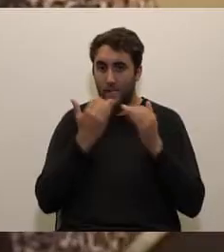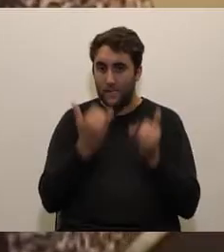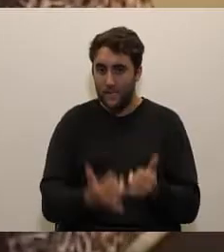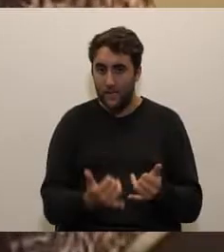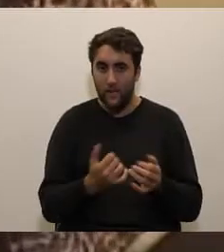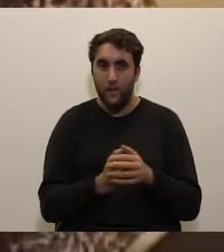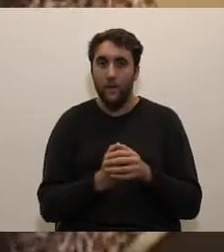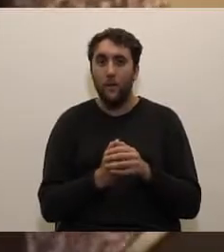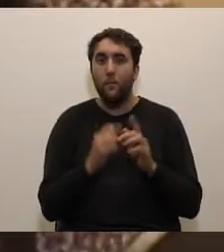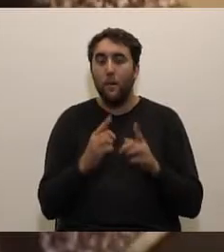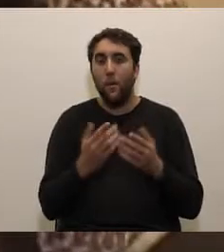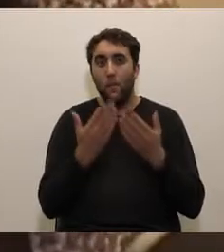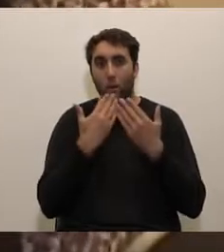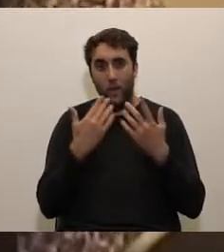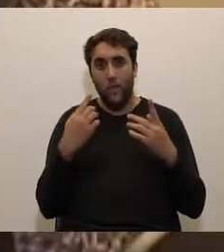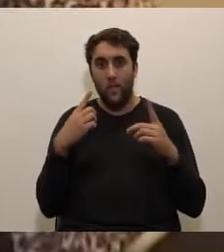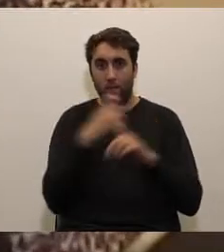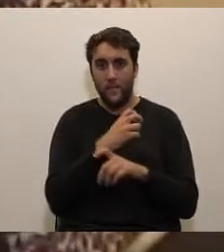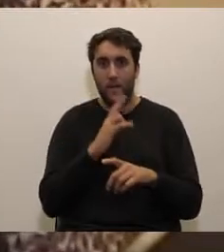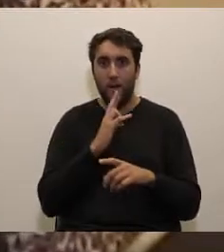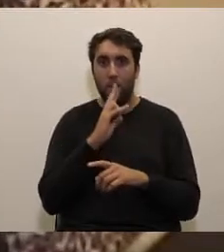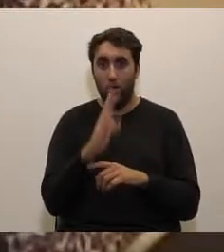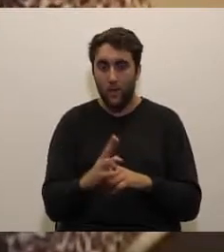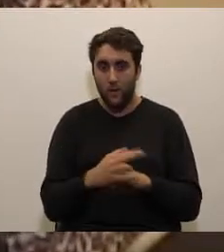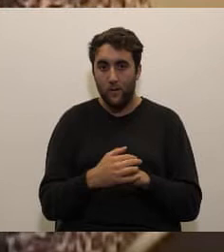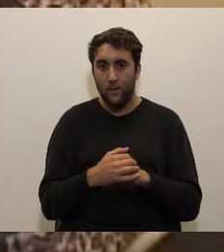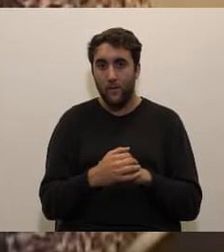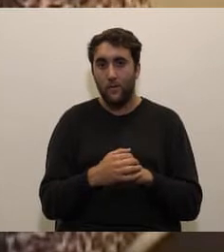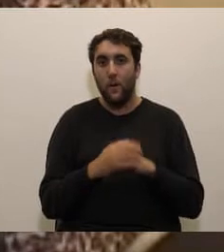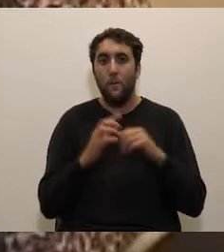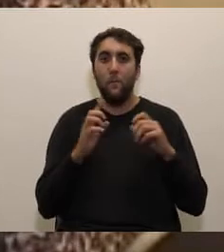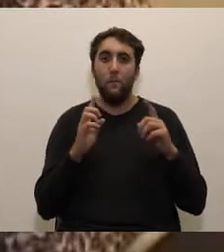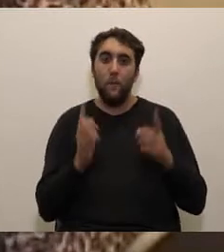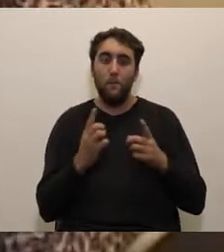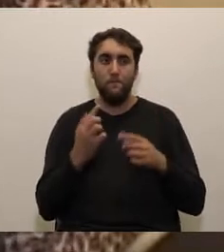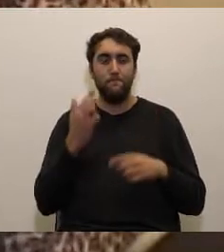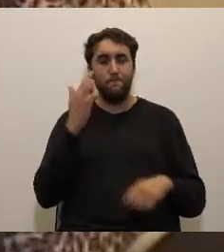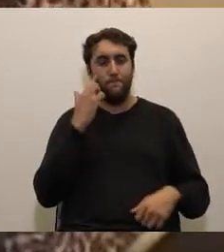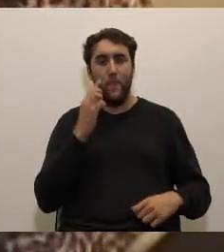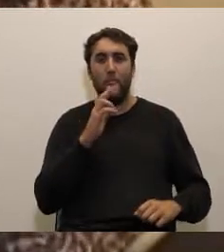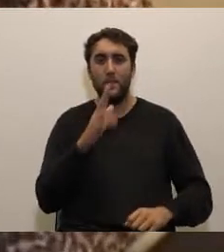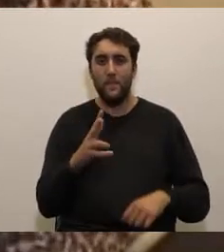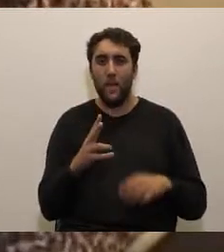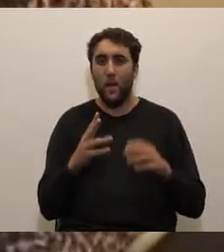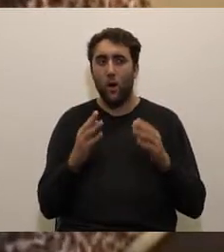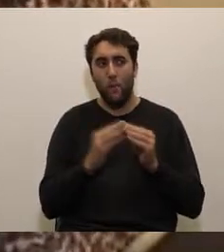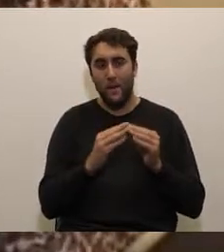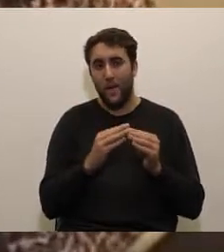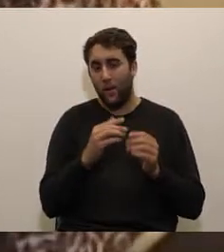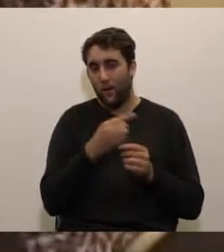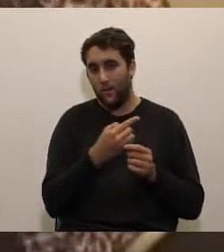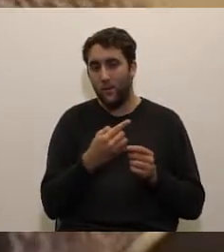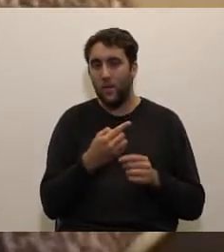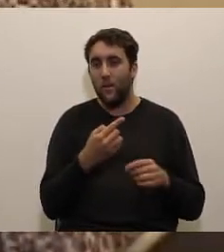y que es una pregunta compleja. Me parece que un poco en lo que venía diciendo el Chino